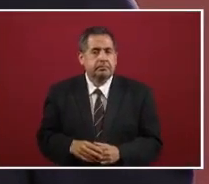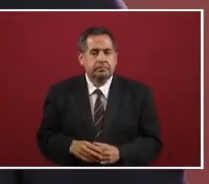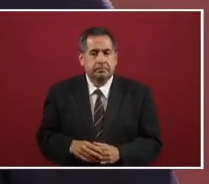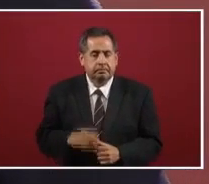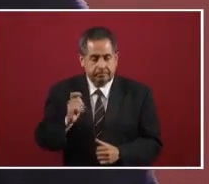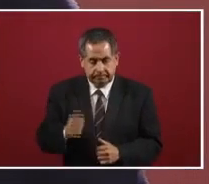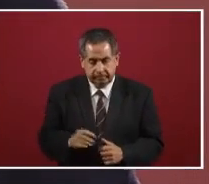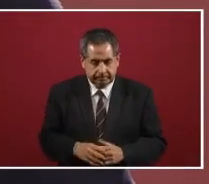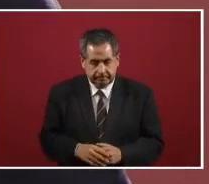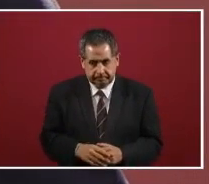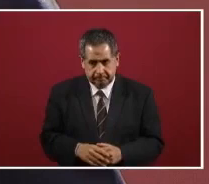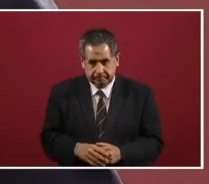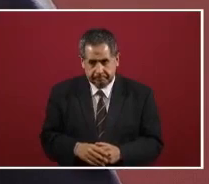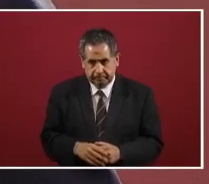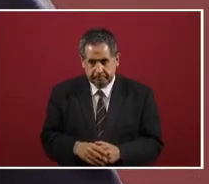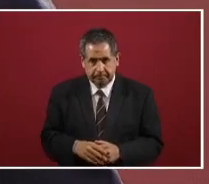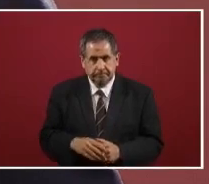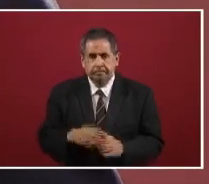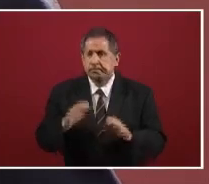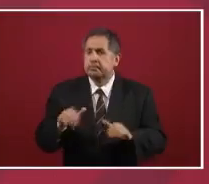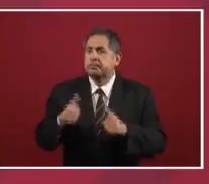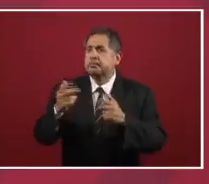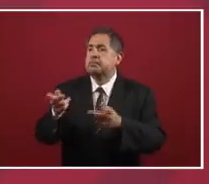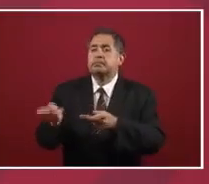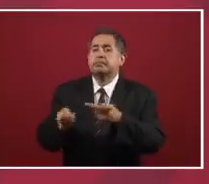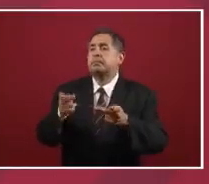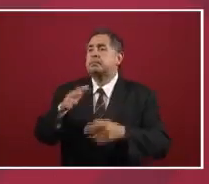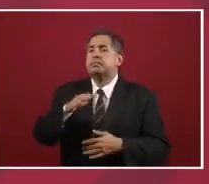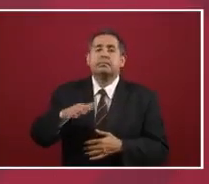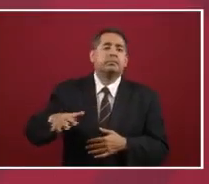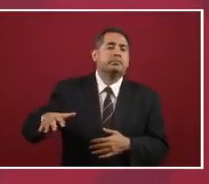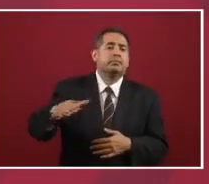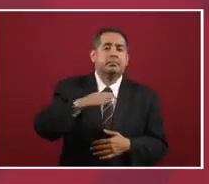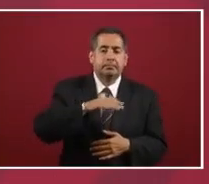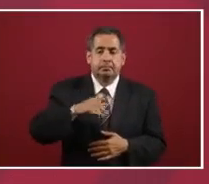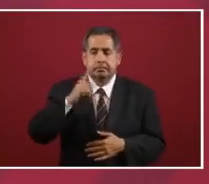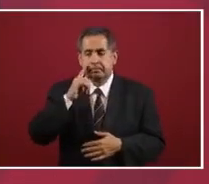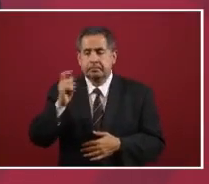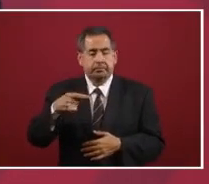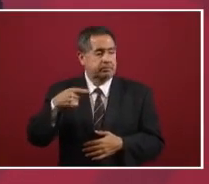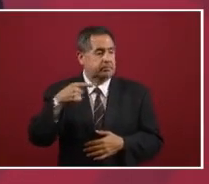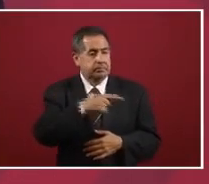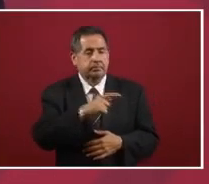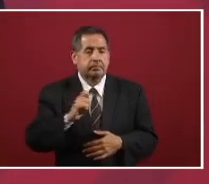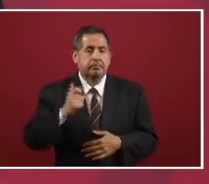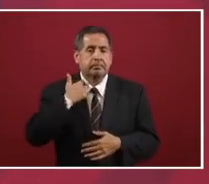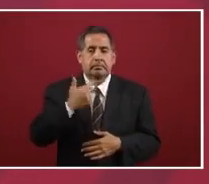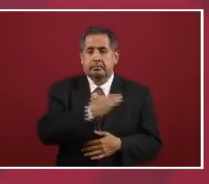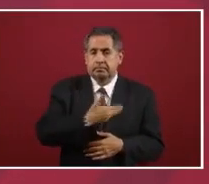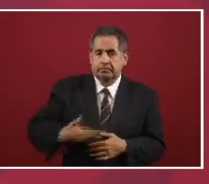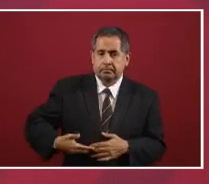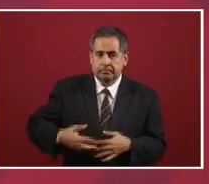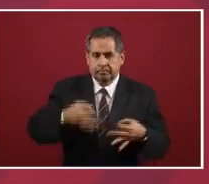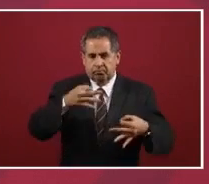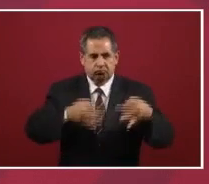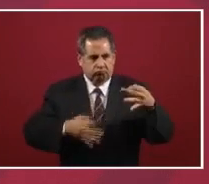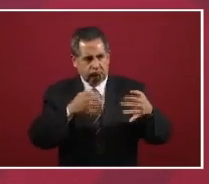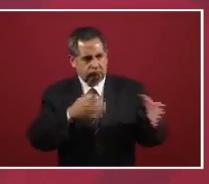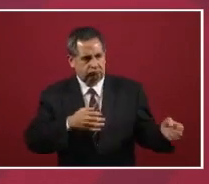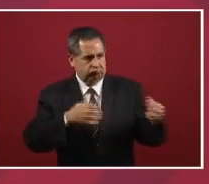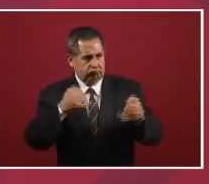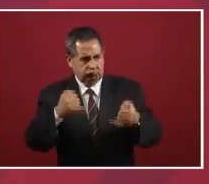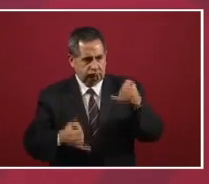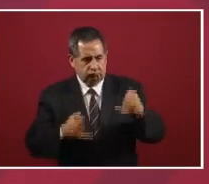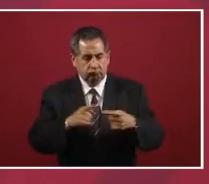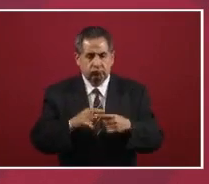que se consultara si se juzgaba a los expresidentes del periodo neoliberal